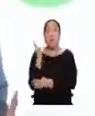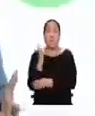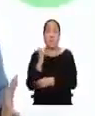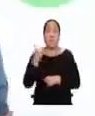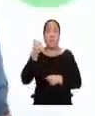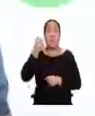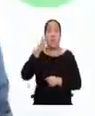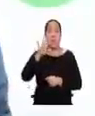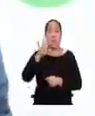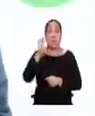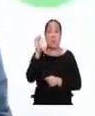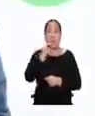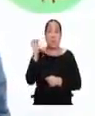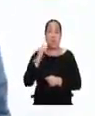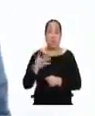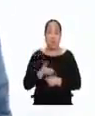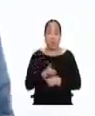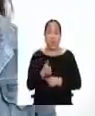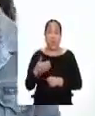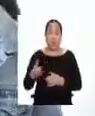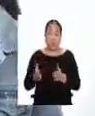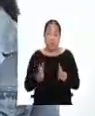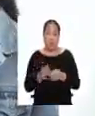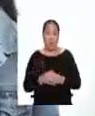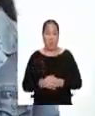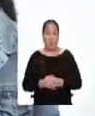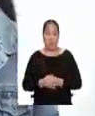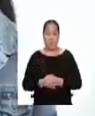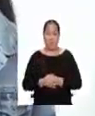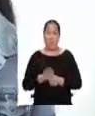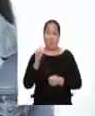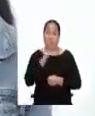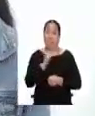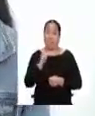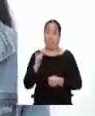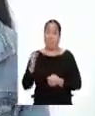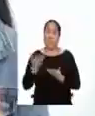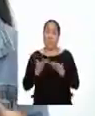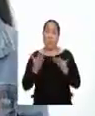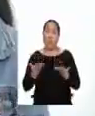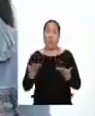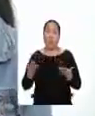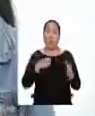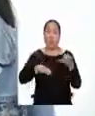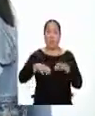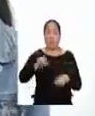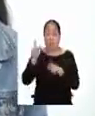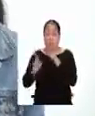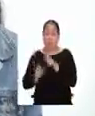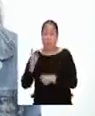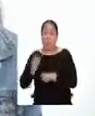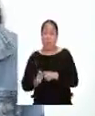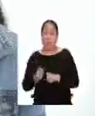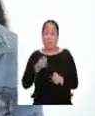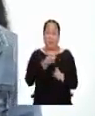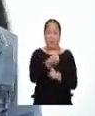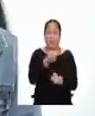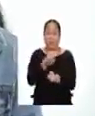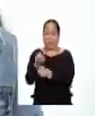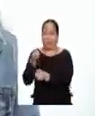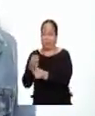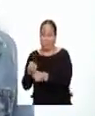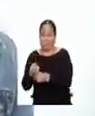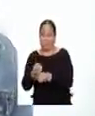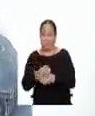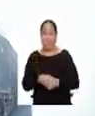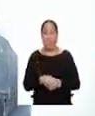del 15% de los peces? Todas nuestras acciones pueden tener más impacto del que crees. Por